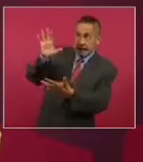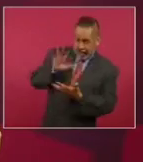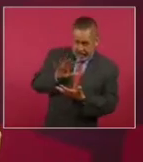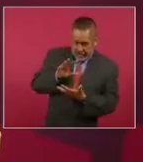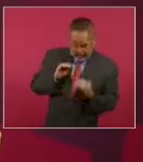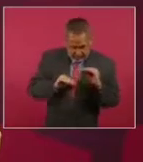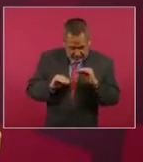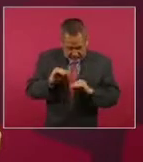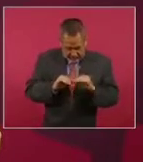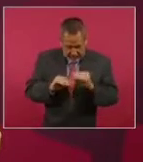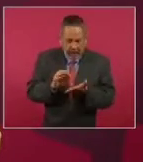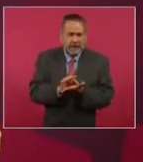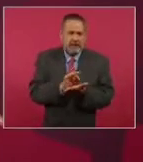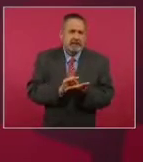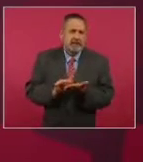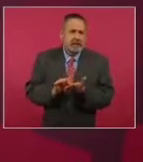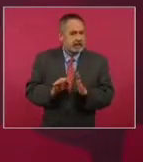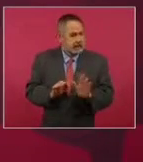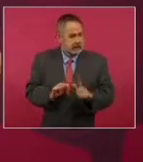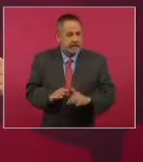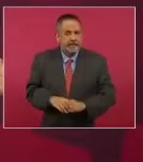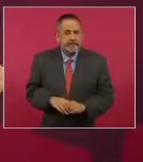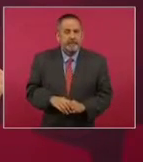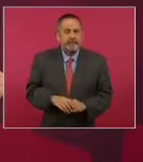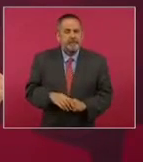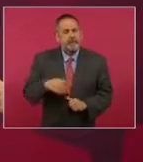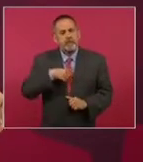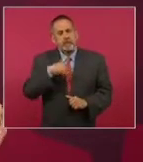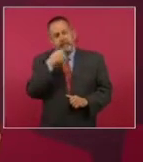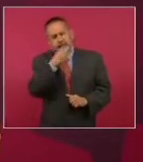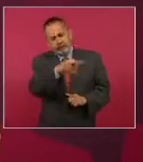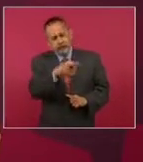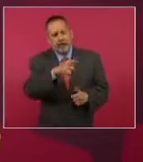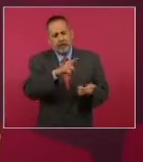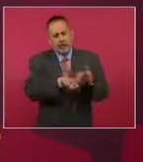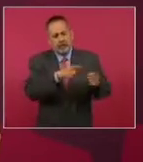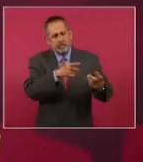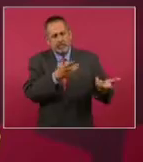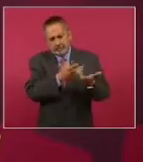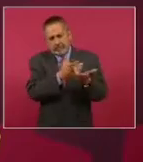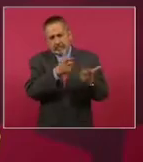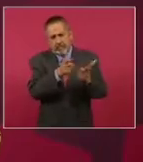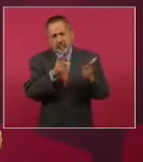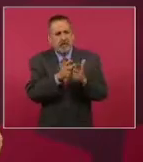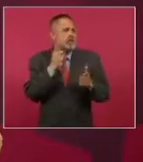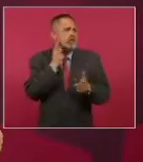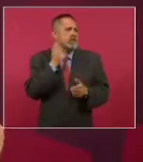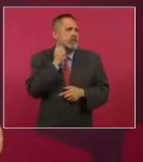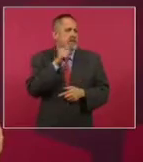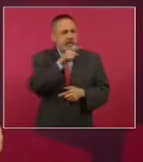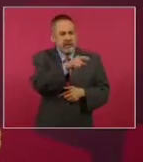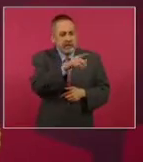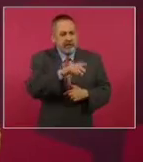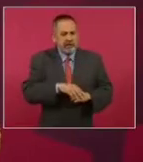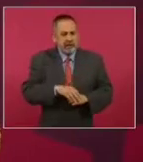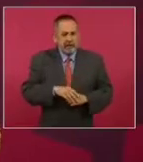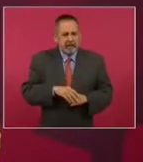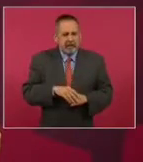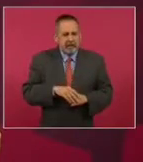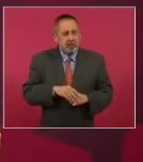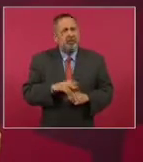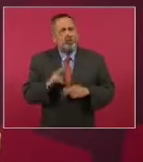Entonces, les dije a los legisladores, voy a